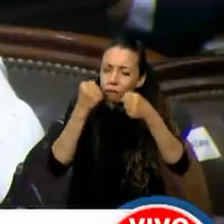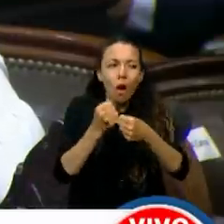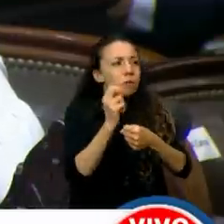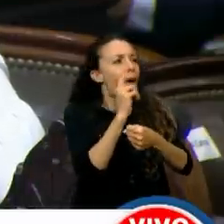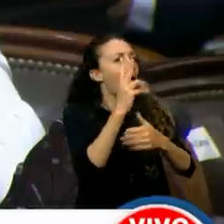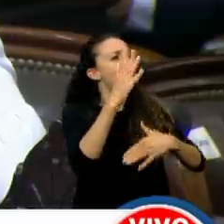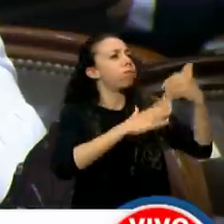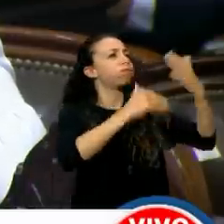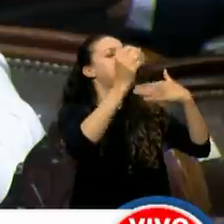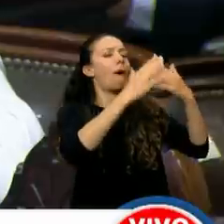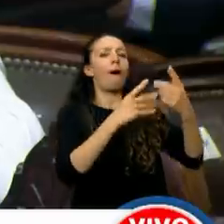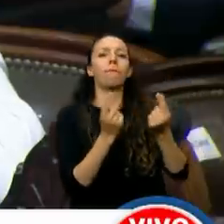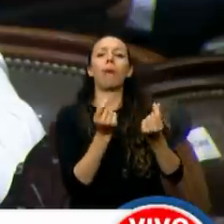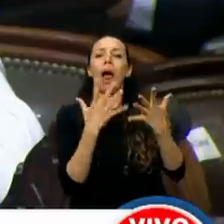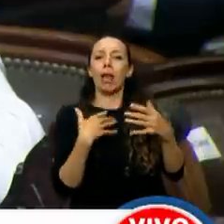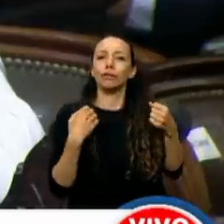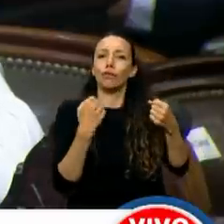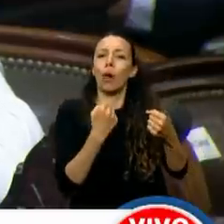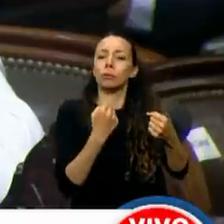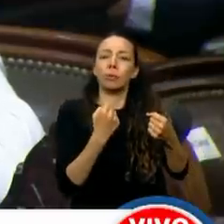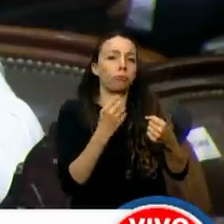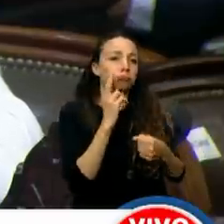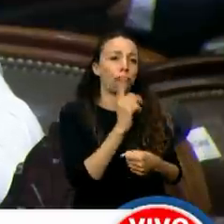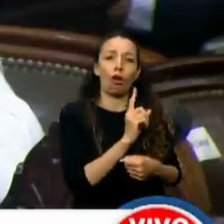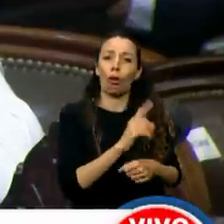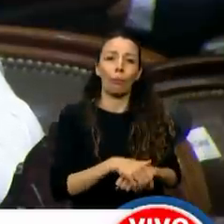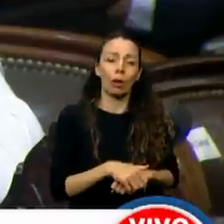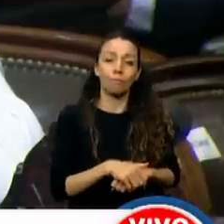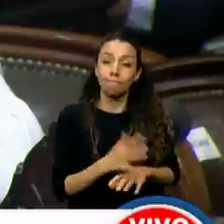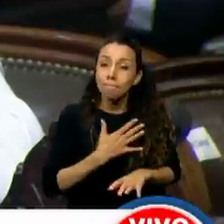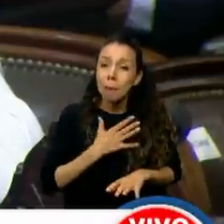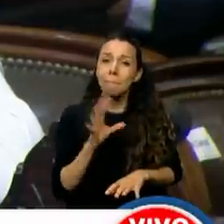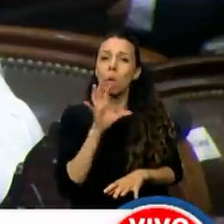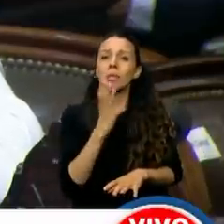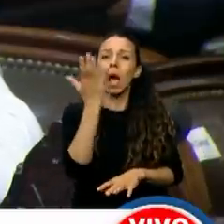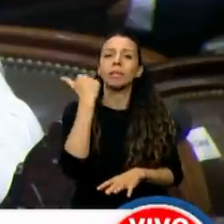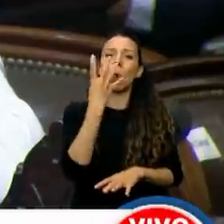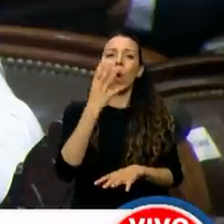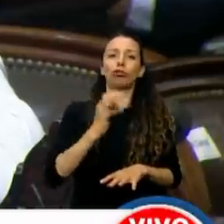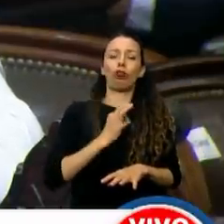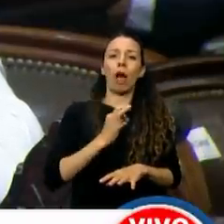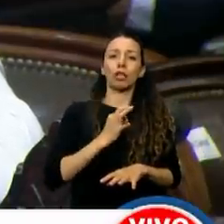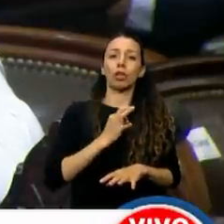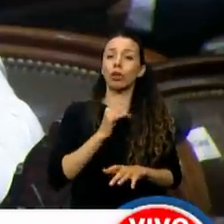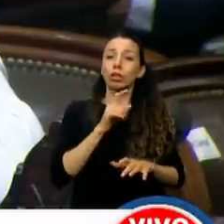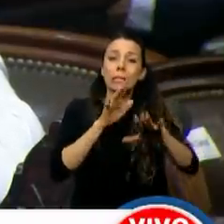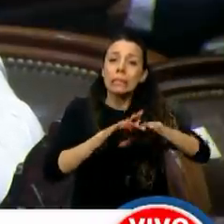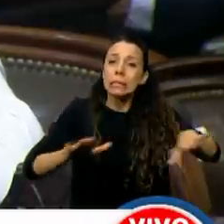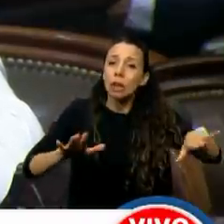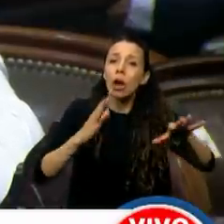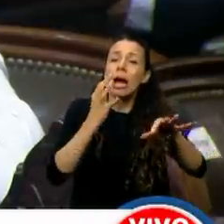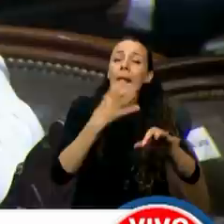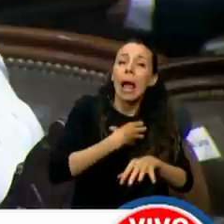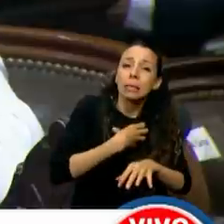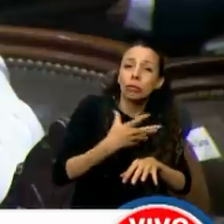en mejor calidad de vida para ellos lo digo porque viva en una provincia donde hace cuatro años los chicos no tienen clases todos los